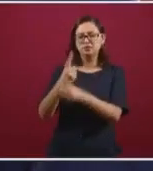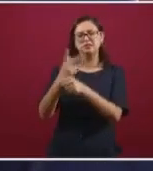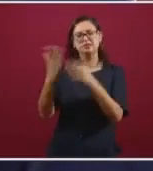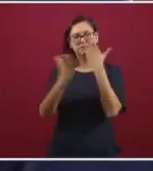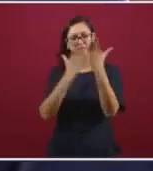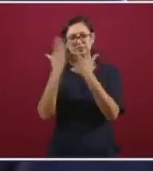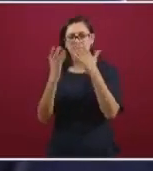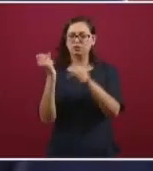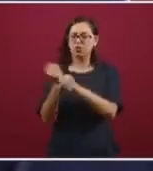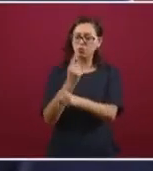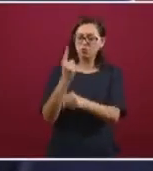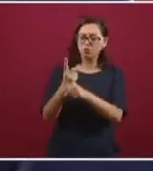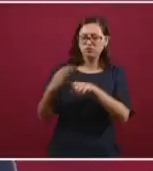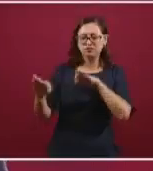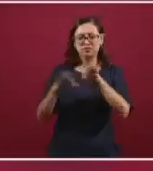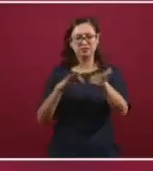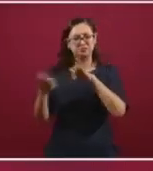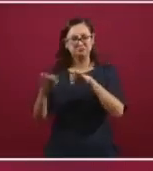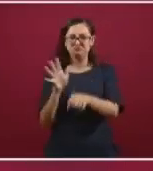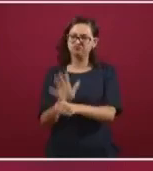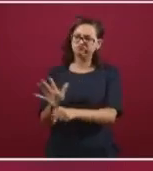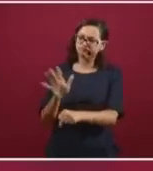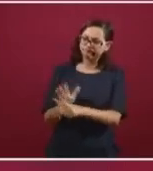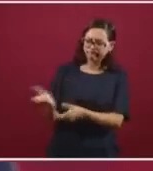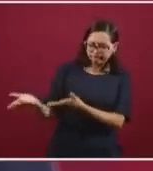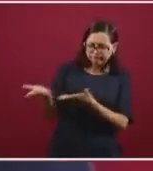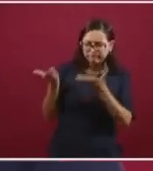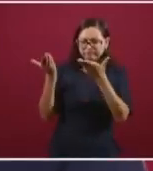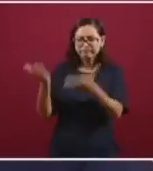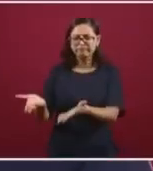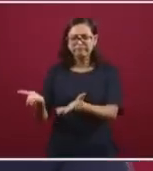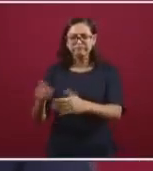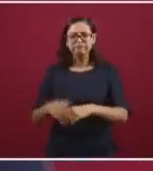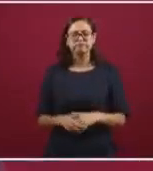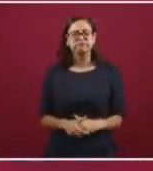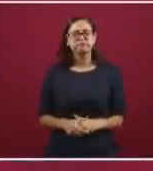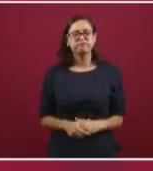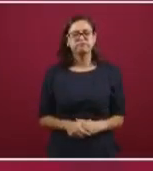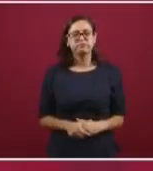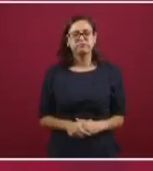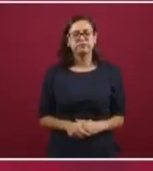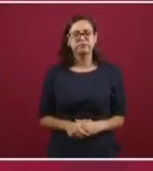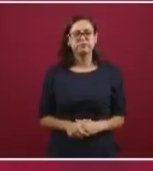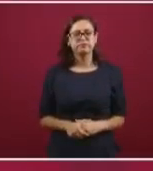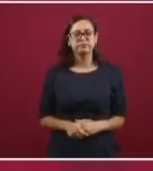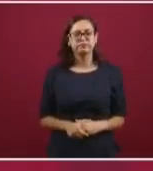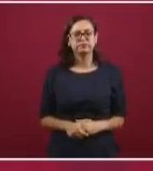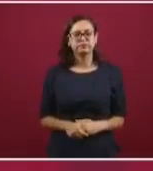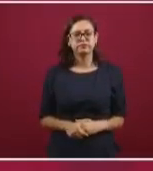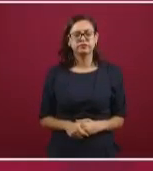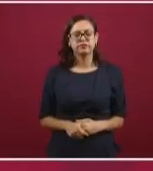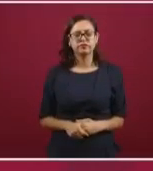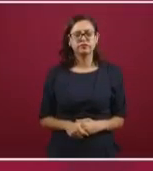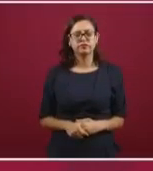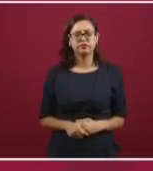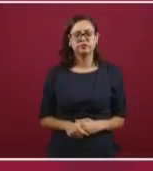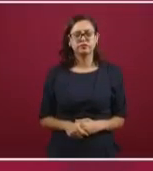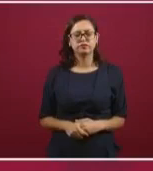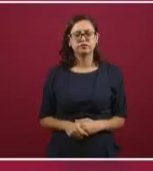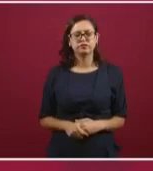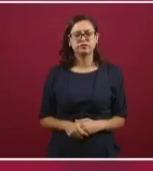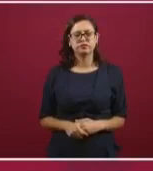oportunidad de trabajo y también que podamos